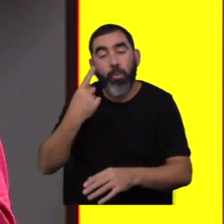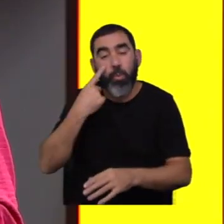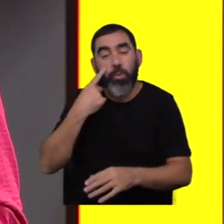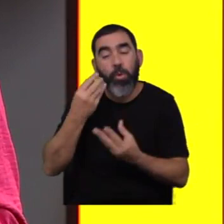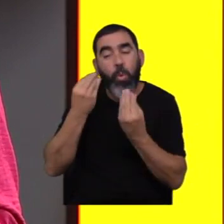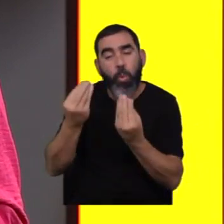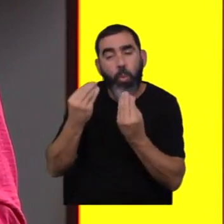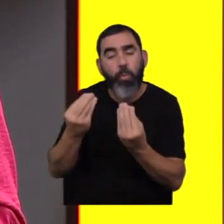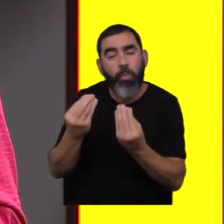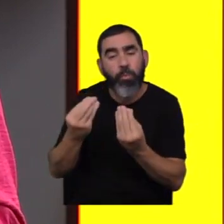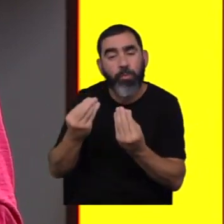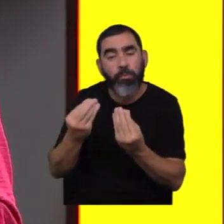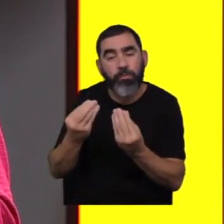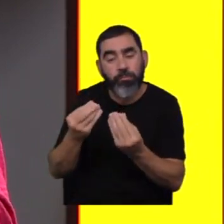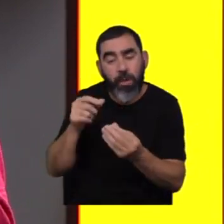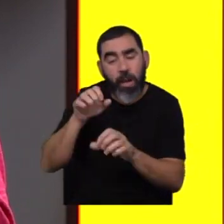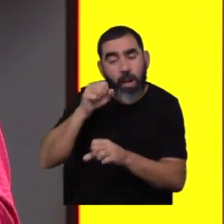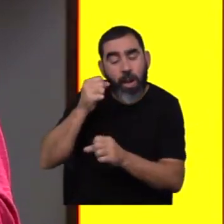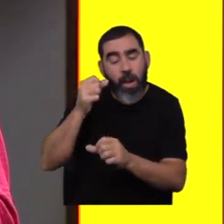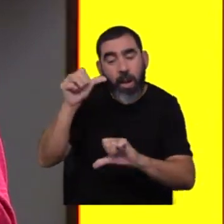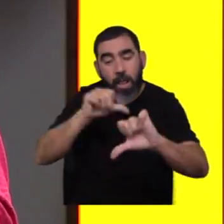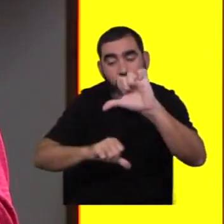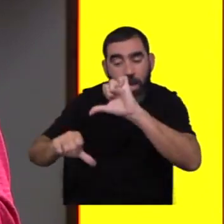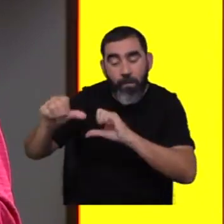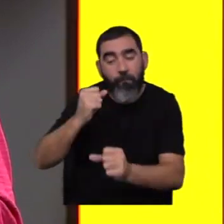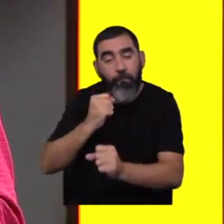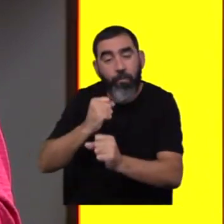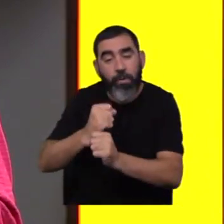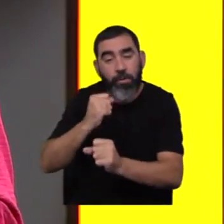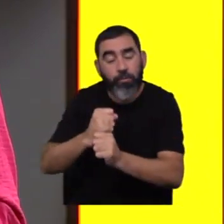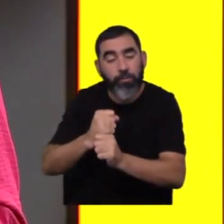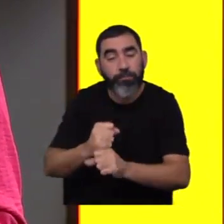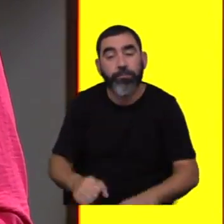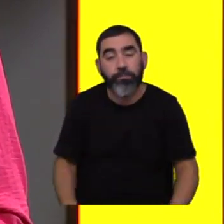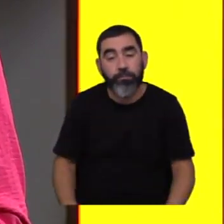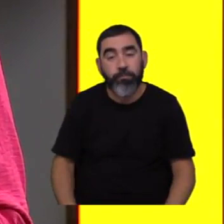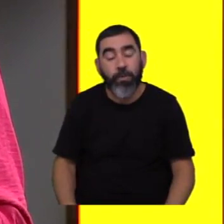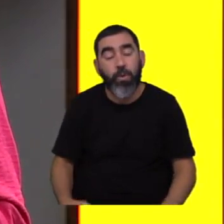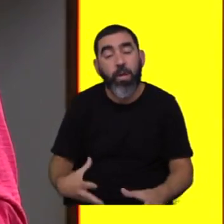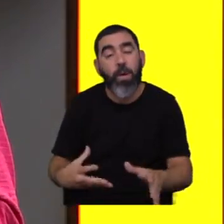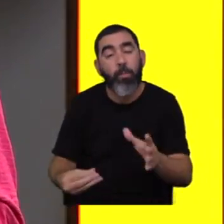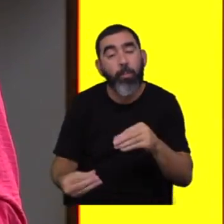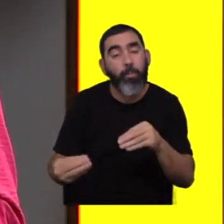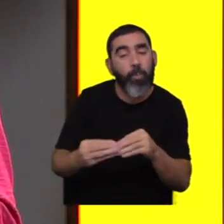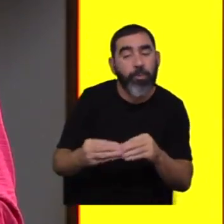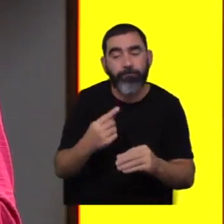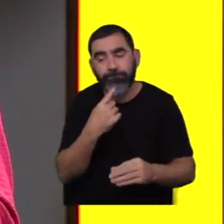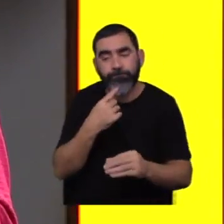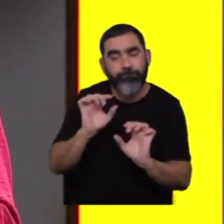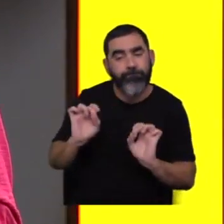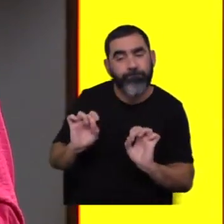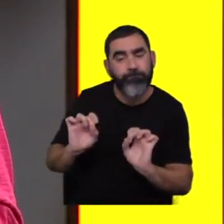cómo se trabaja en este laboratorio del Instituto de Investigaciones Biológicas Clemente Estable con las prótesis sospechosas de estar